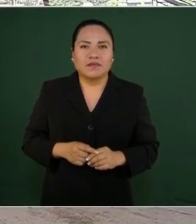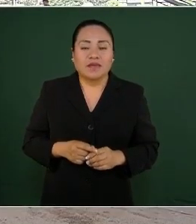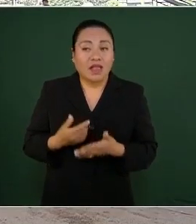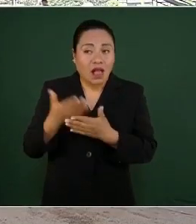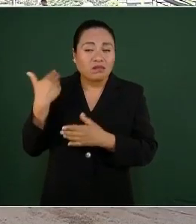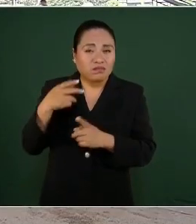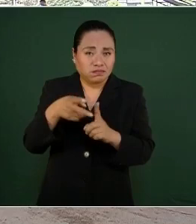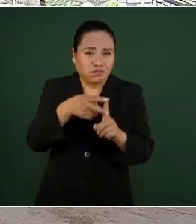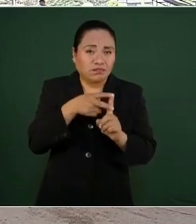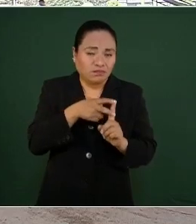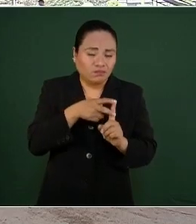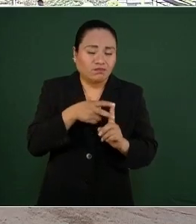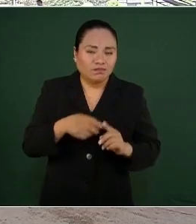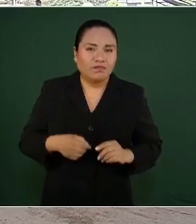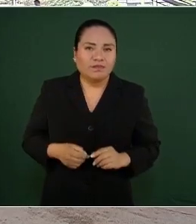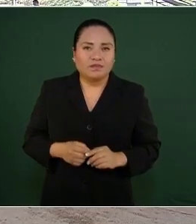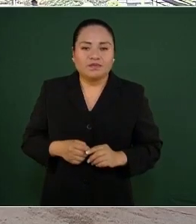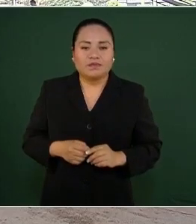Secuestrado.